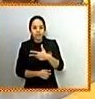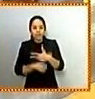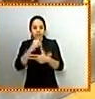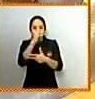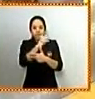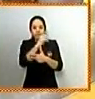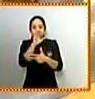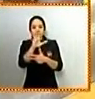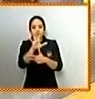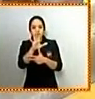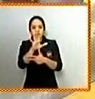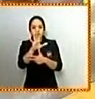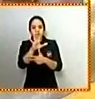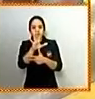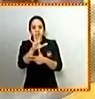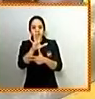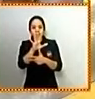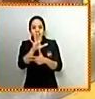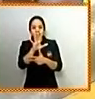05, segundo número.